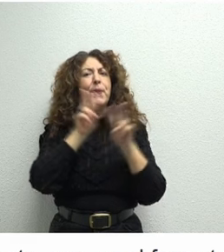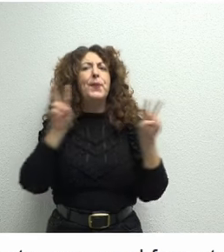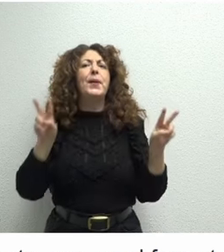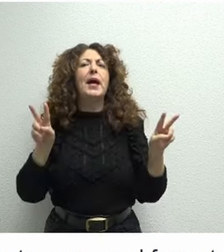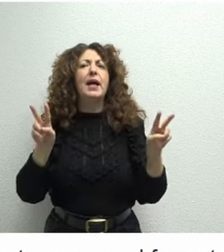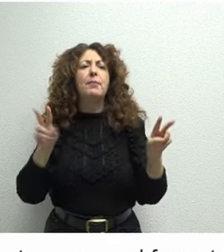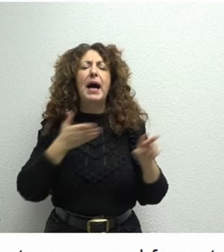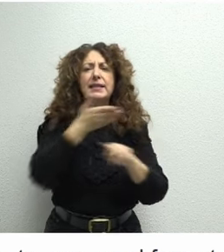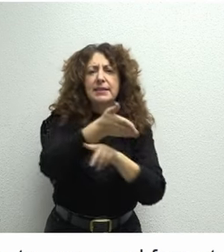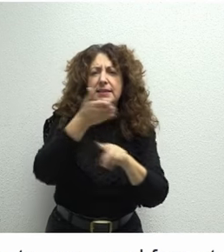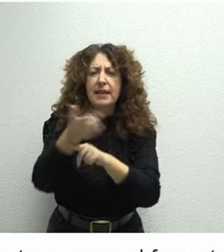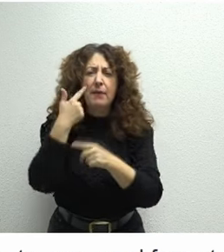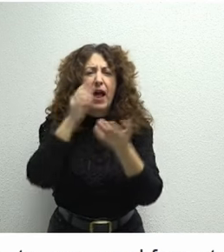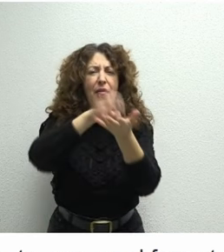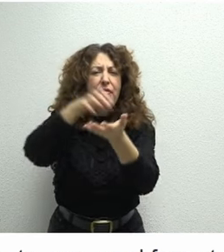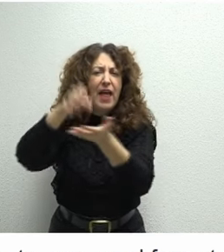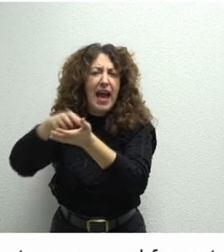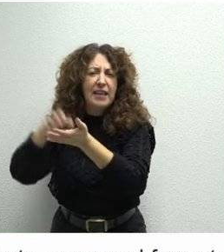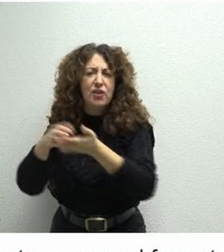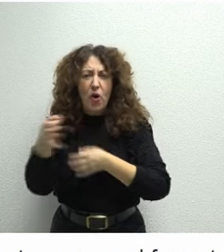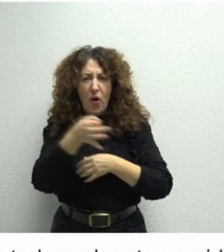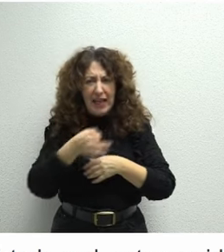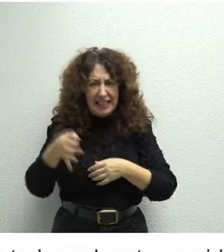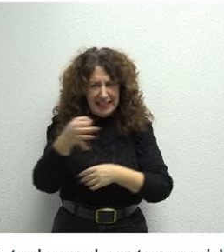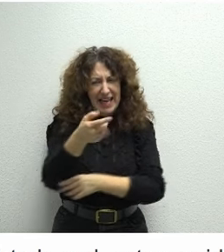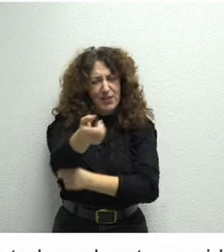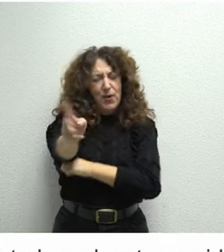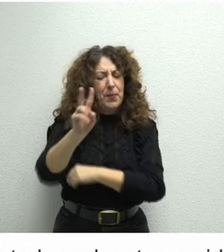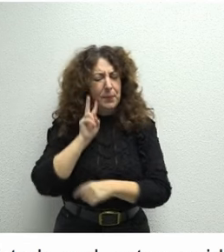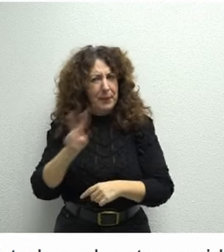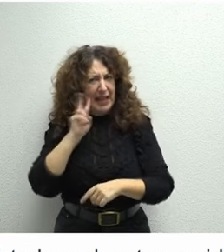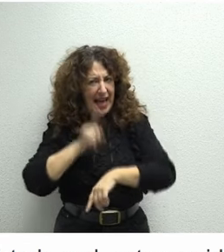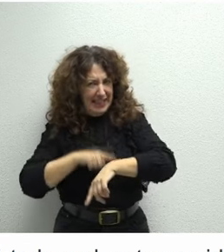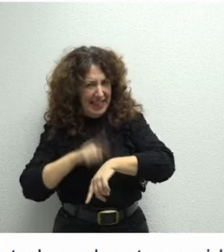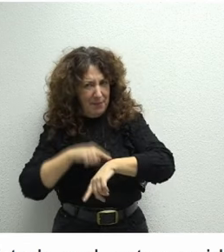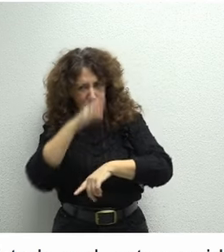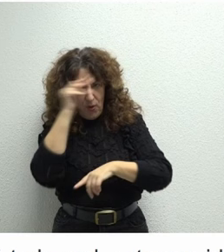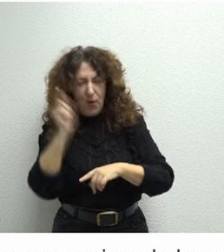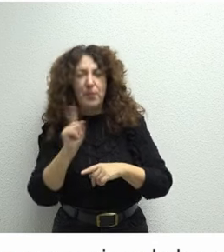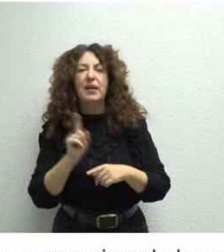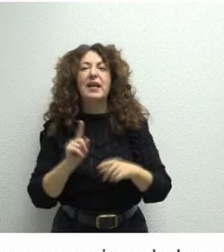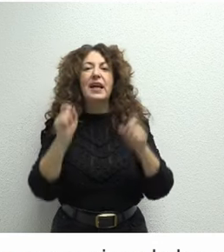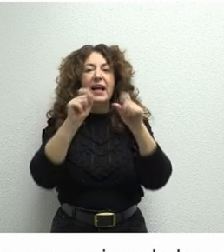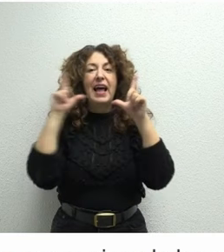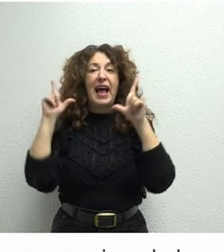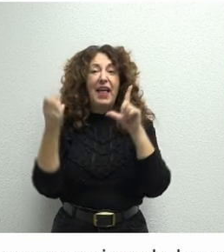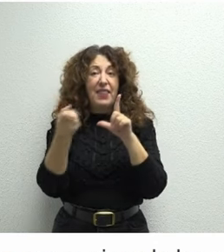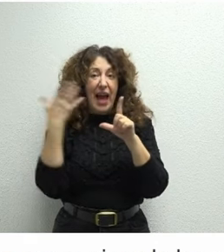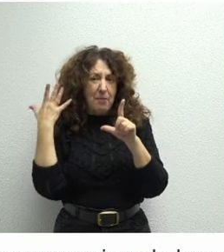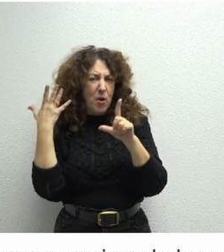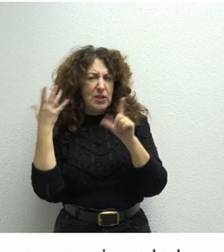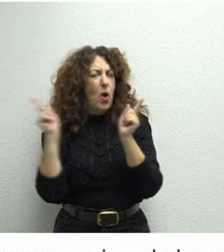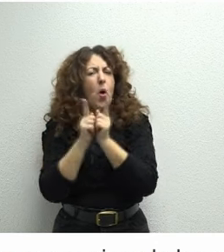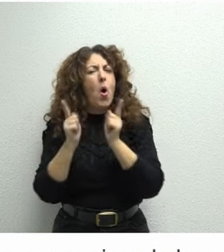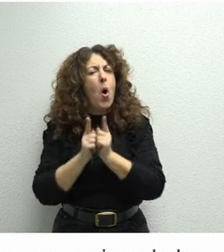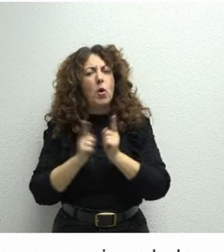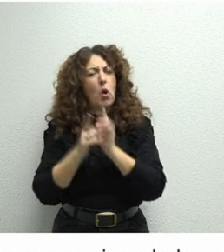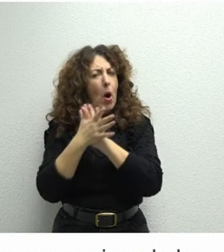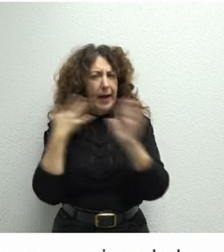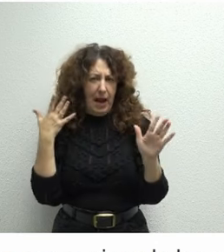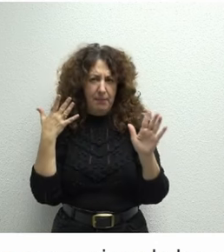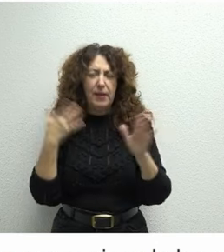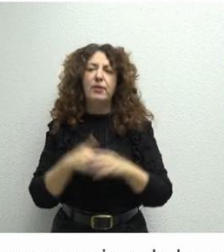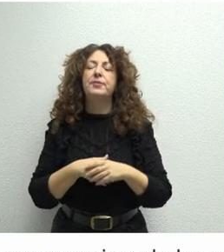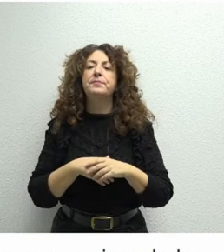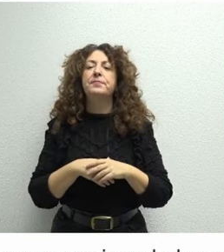Isla estoy mirando el tiempo no me estoy olvidando eh Bueno voy a poner la primera diapositiva y voy a poner poquitas y las voy a poner